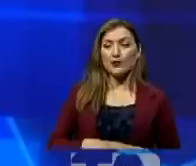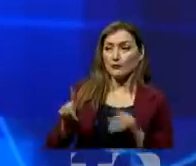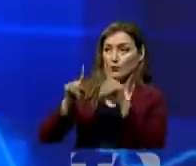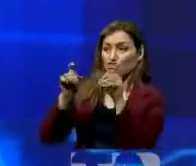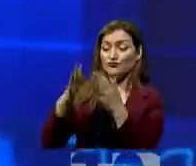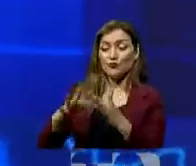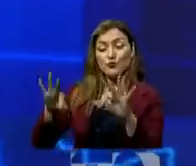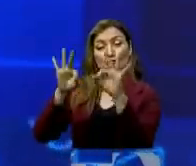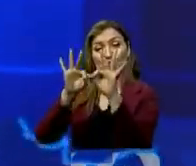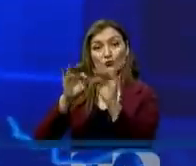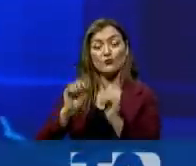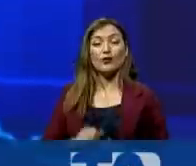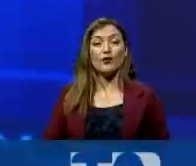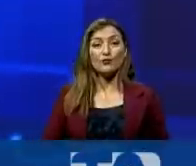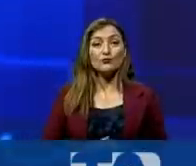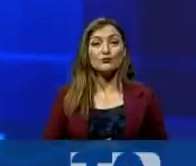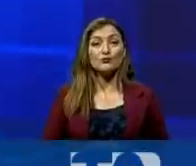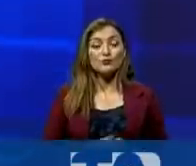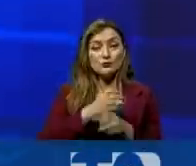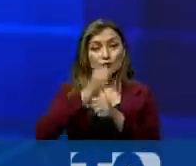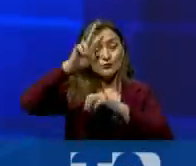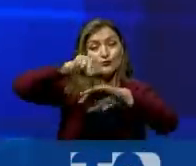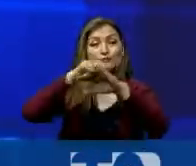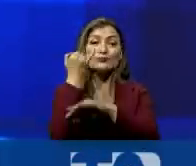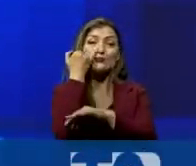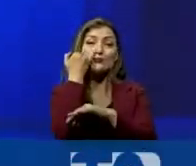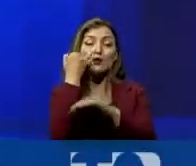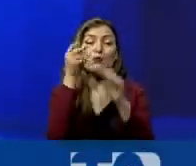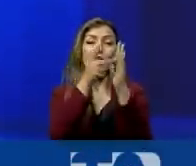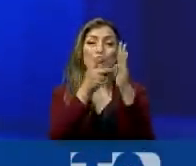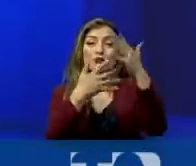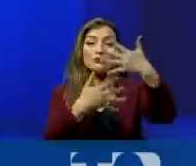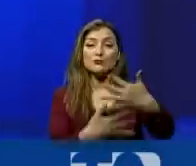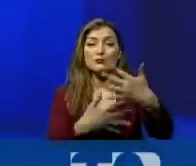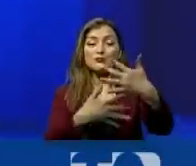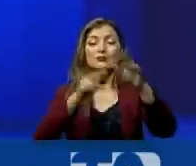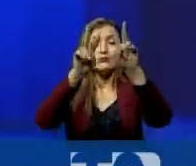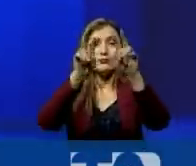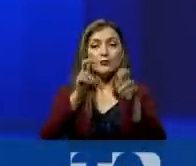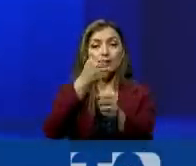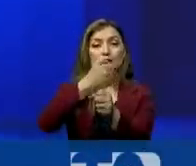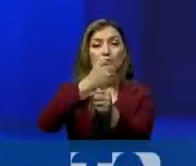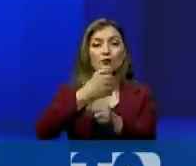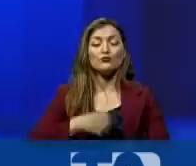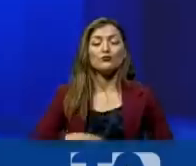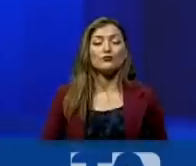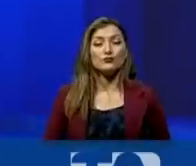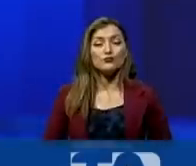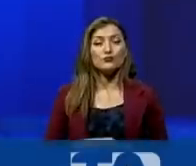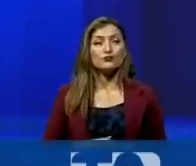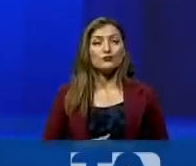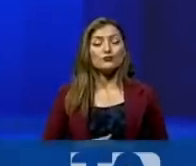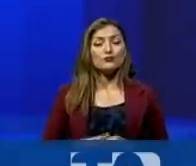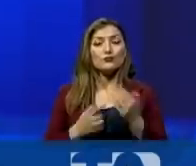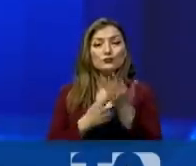pregunta que en los 10 puntos que define la conaie uno es el tema laboral bueno que lo